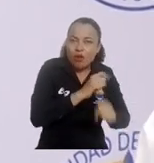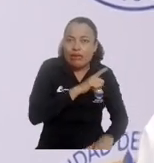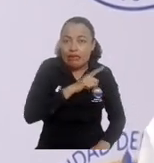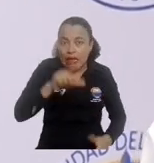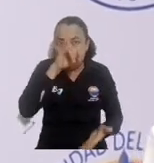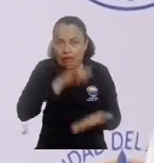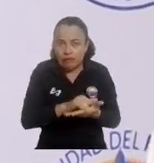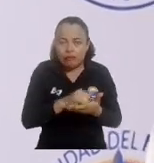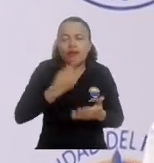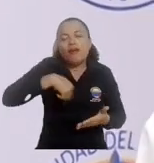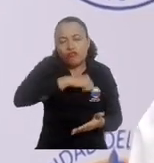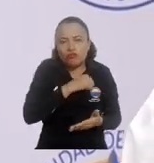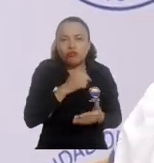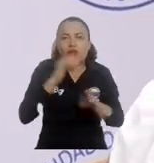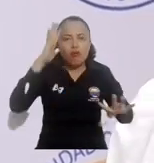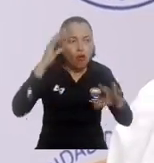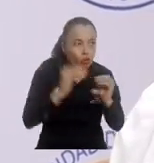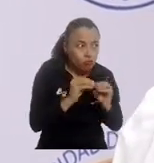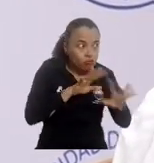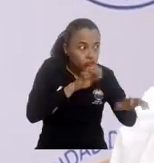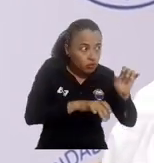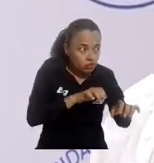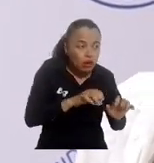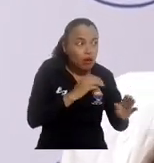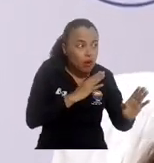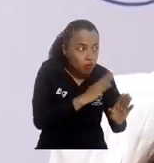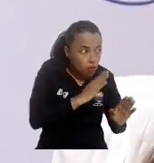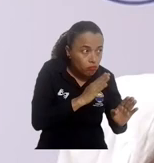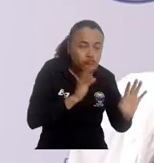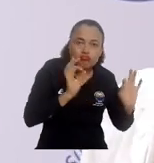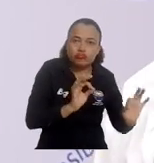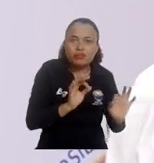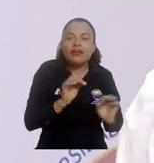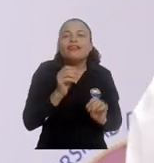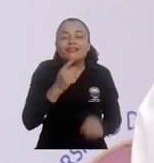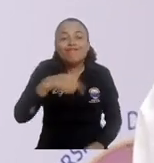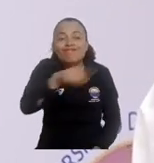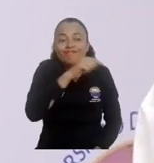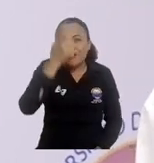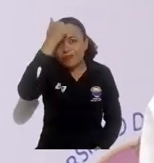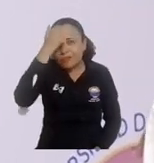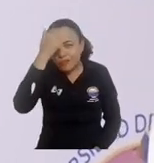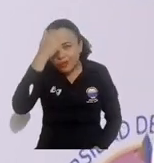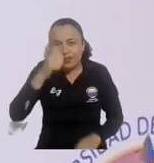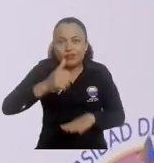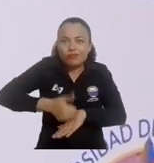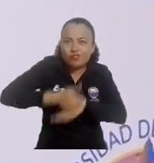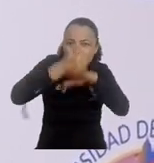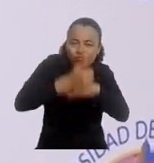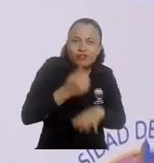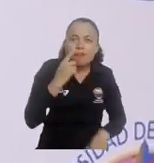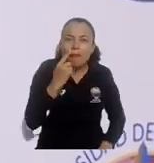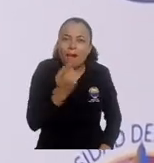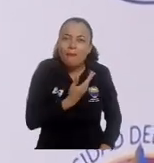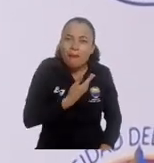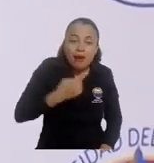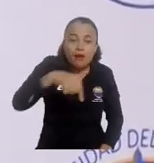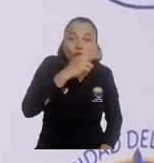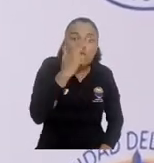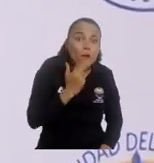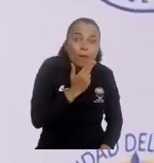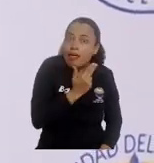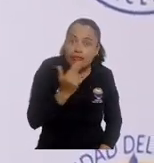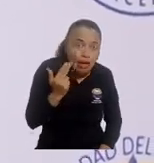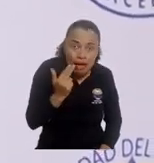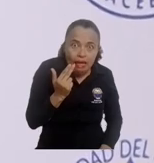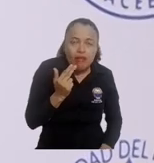el liderazgo. Y creo que en eso coincidimos con la secretaria. Si no hay un compromiso de los rectores, de los docentes, de los padres de familia, no vamos a poder